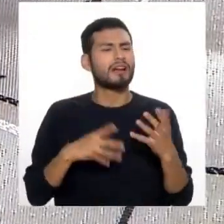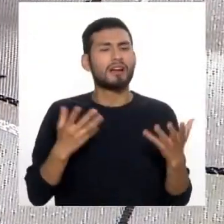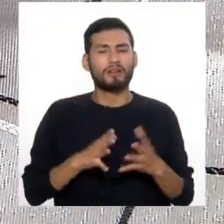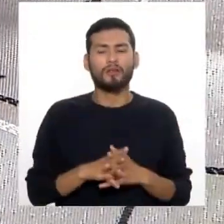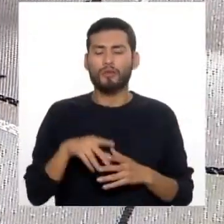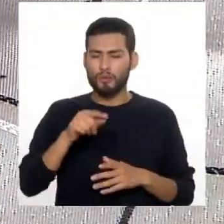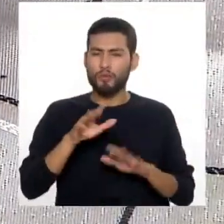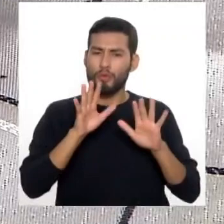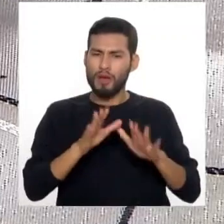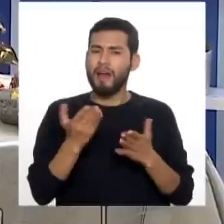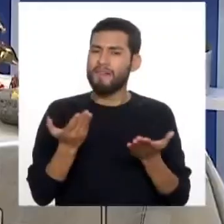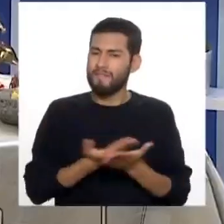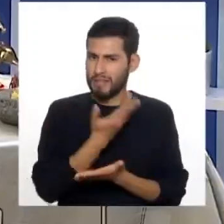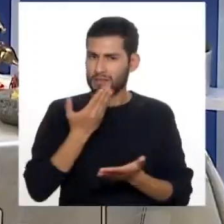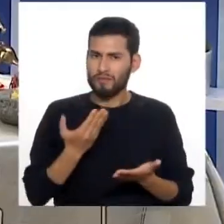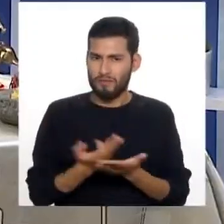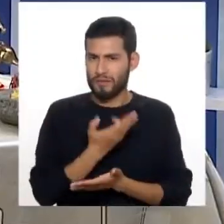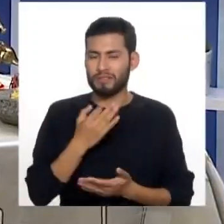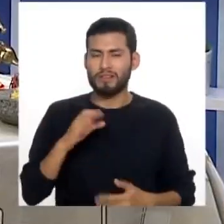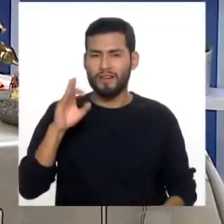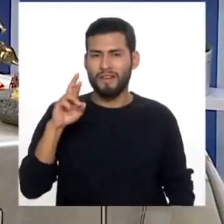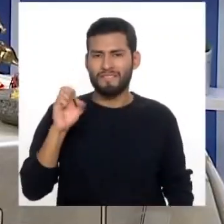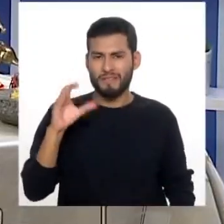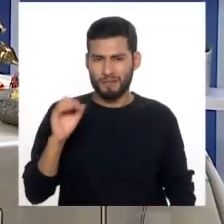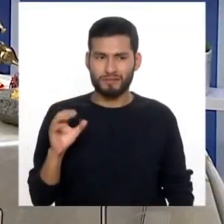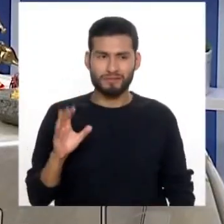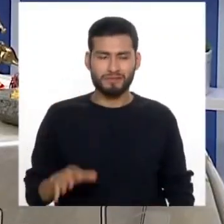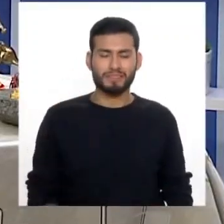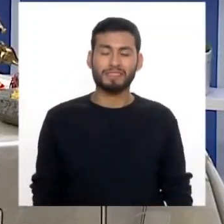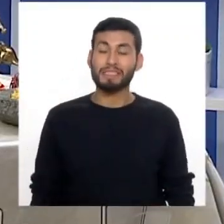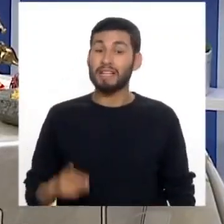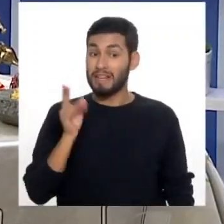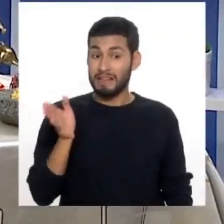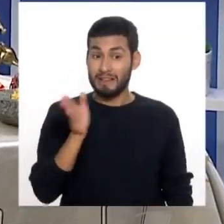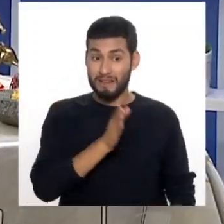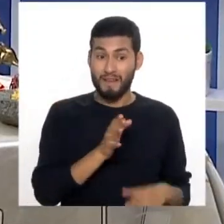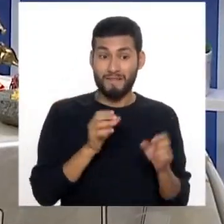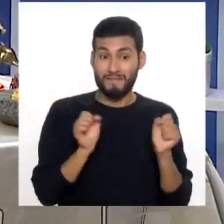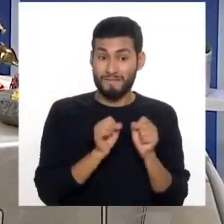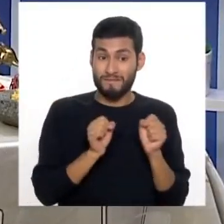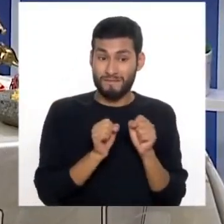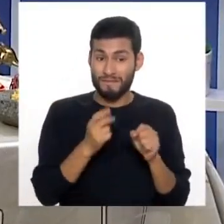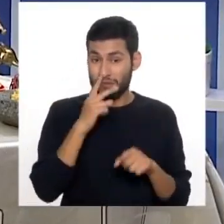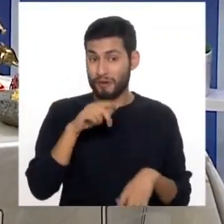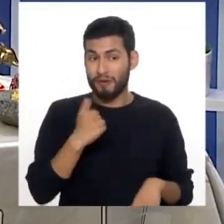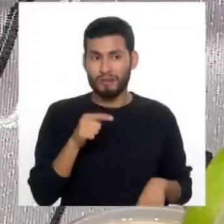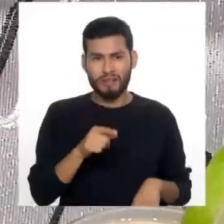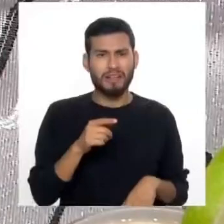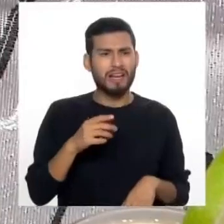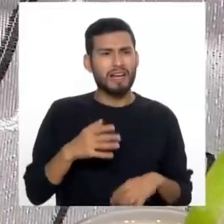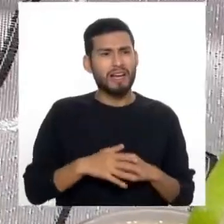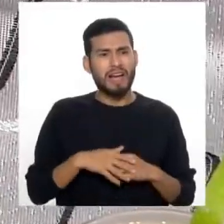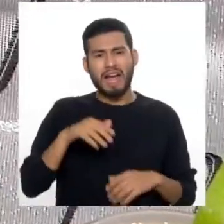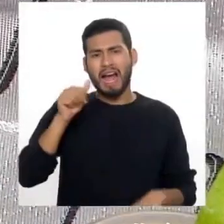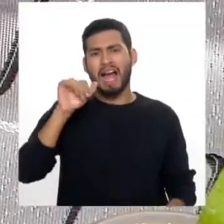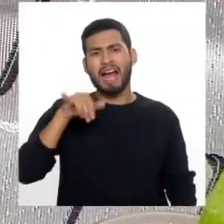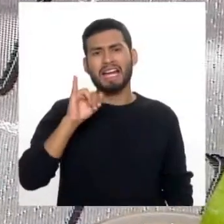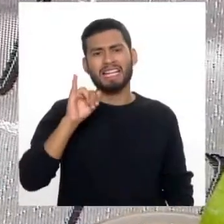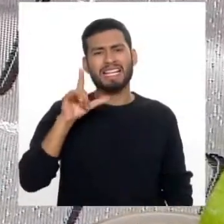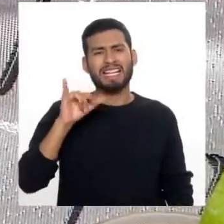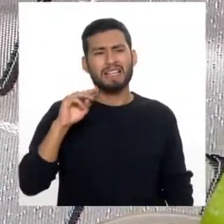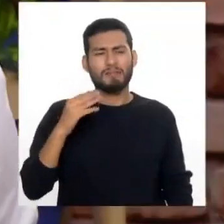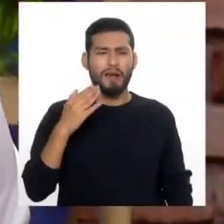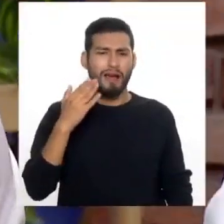siempre producto fresco. Fresco, sí, se nota el pescado. Básicamente, vamos a seguir con los fríos, ¿ah? Mira, que está ahí con el ají limo. El ají limo le da